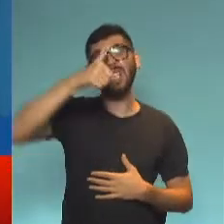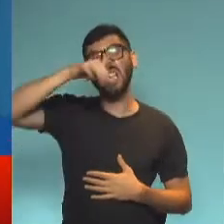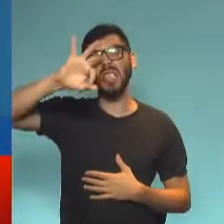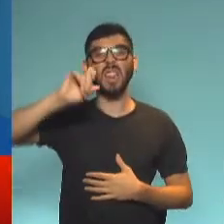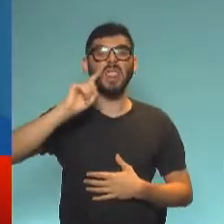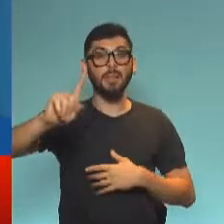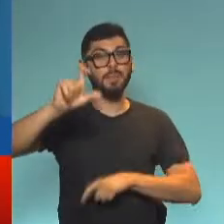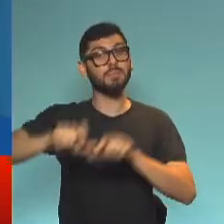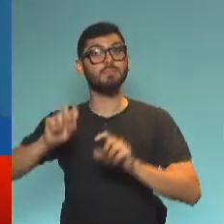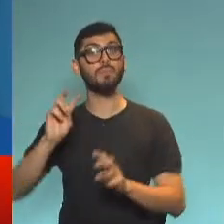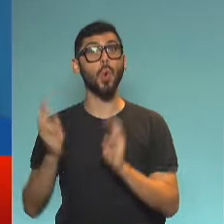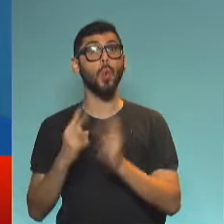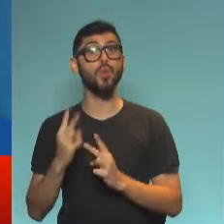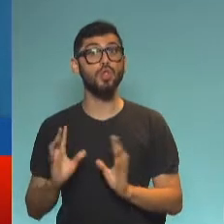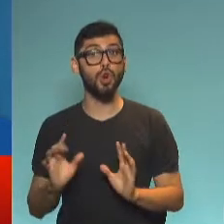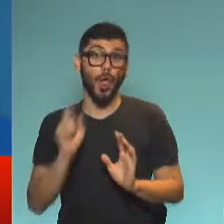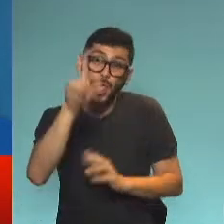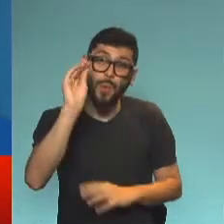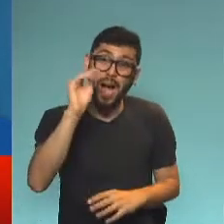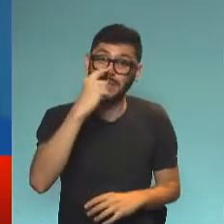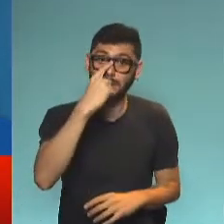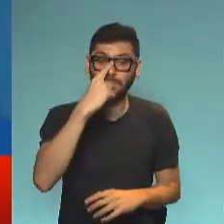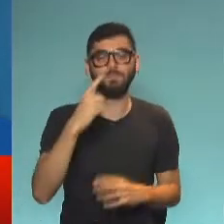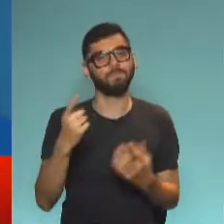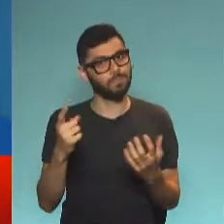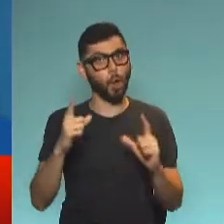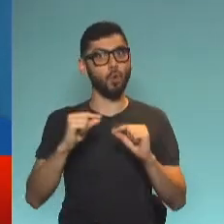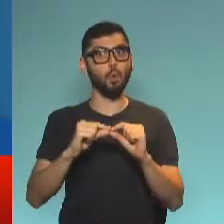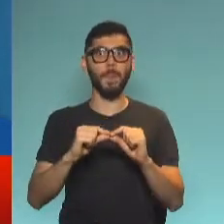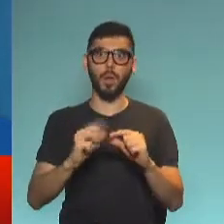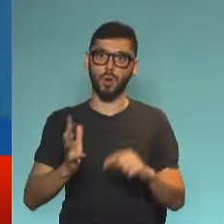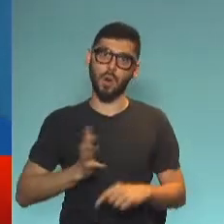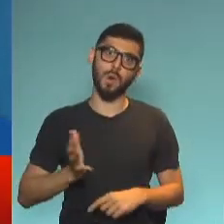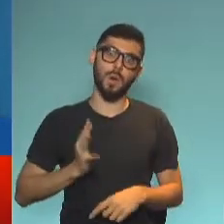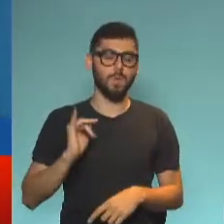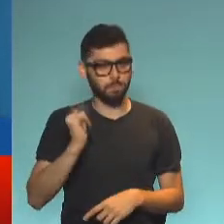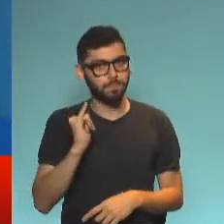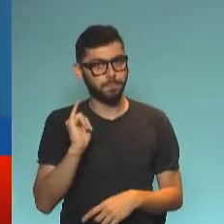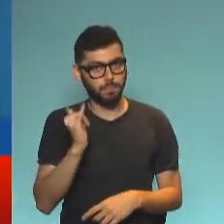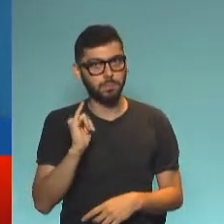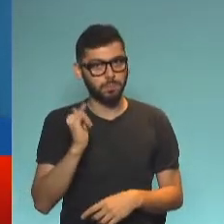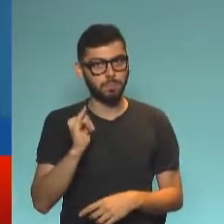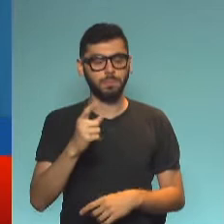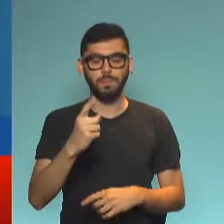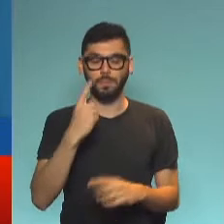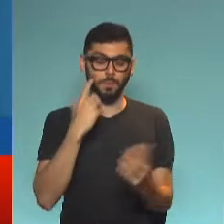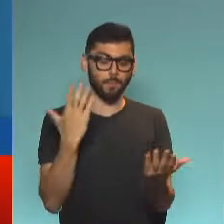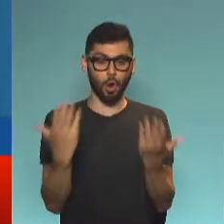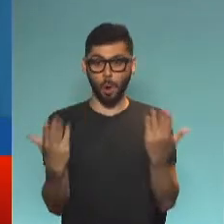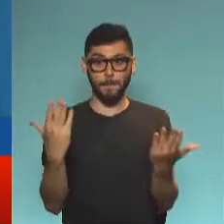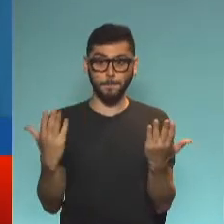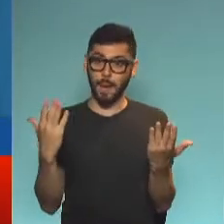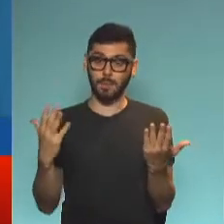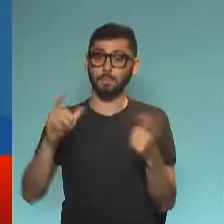460.000 muertes en el país. Realmente un número que impresiona. Impactante, por supuesto, los casos, digamos, comparativamente, si hacemos